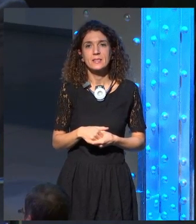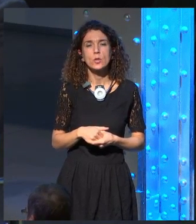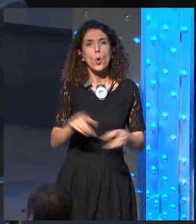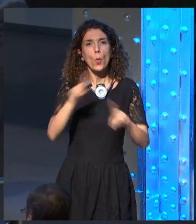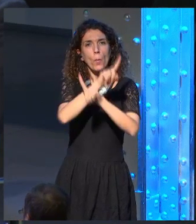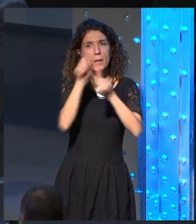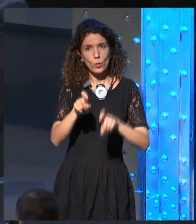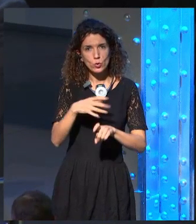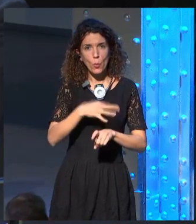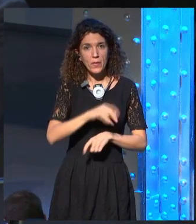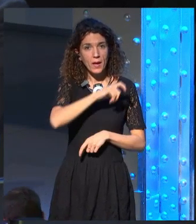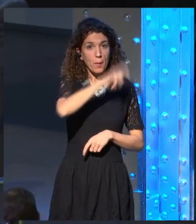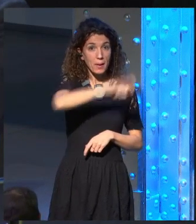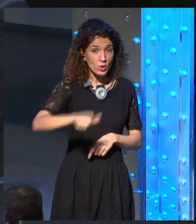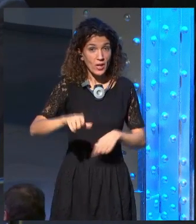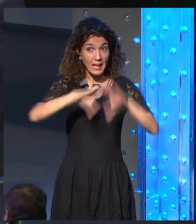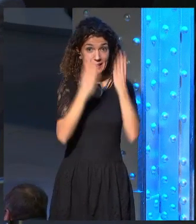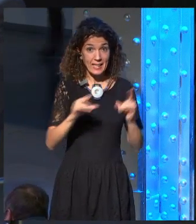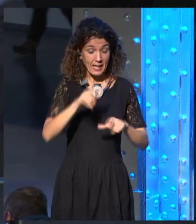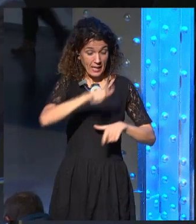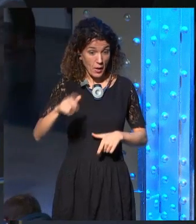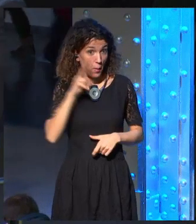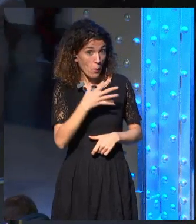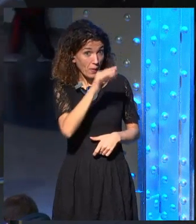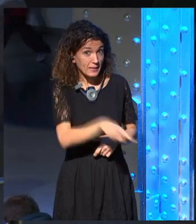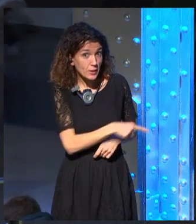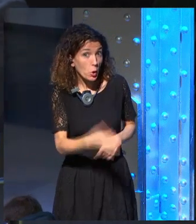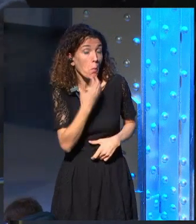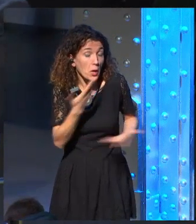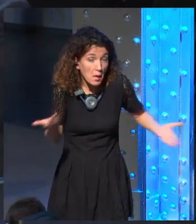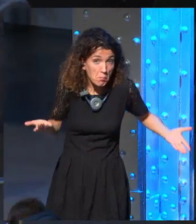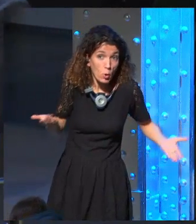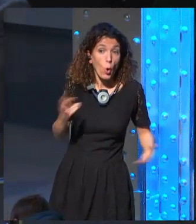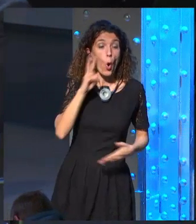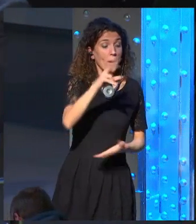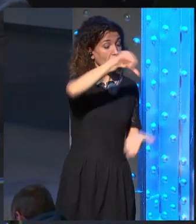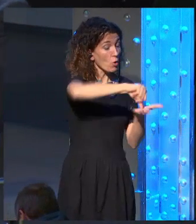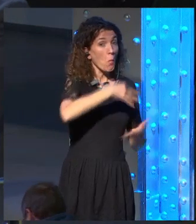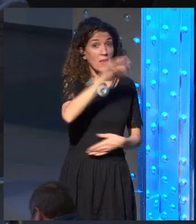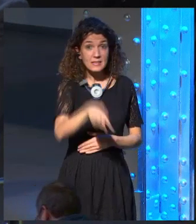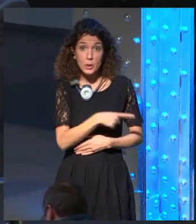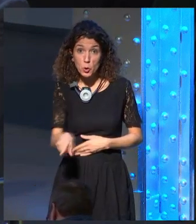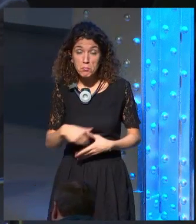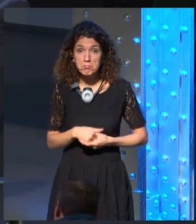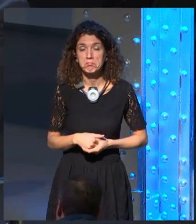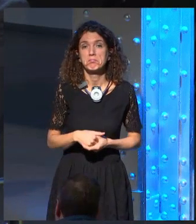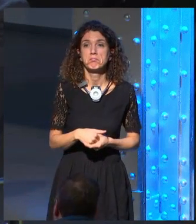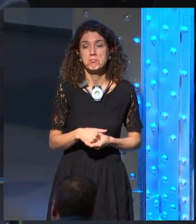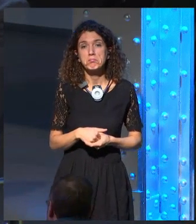Es una pregunta que si puedes ver a la gente de la Tierra, por ejemplo, o ver la ciudad.